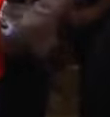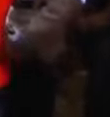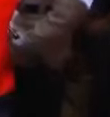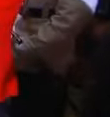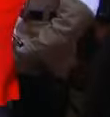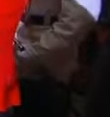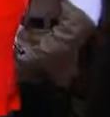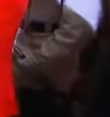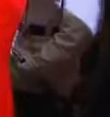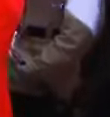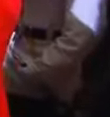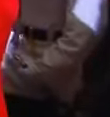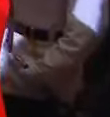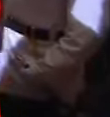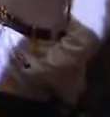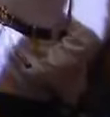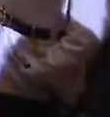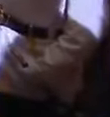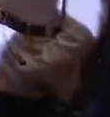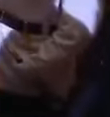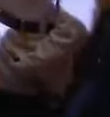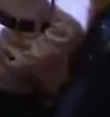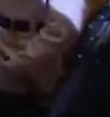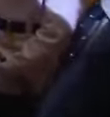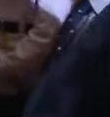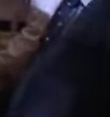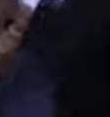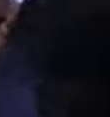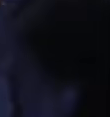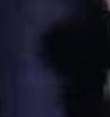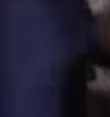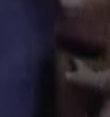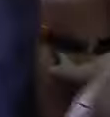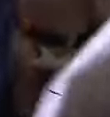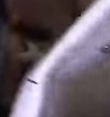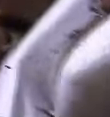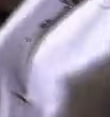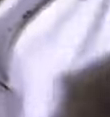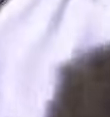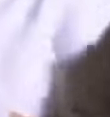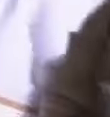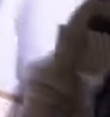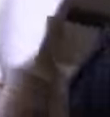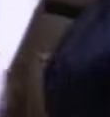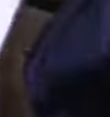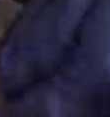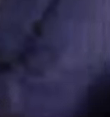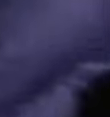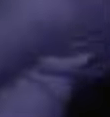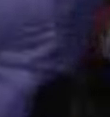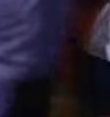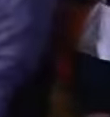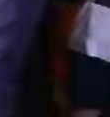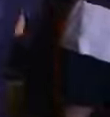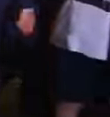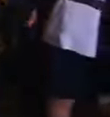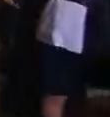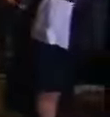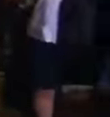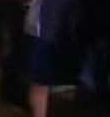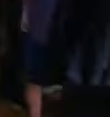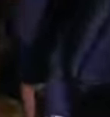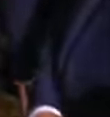brindan los cadetes de la Policía Federal Argentina, comisario general Ángel Pirker. Allí el presidente de la